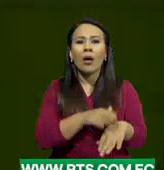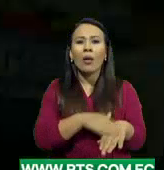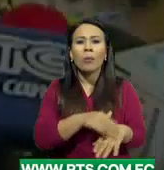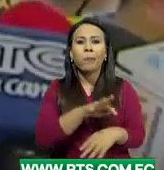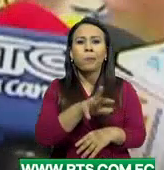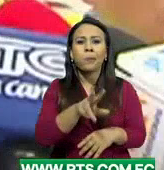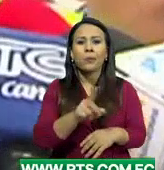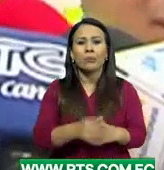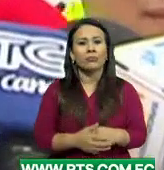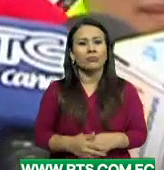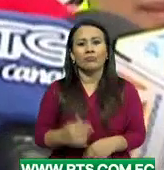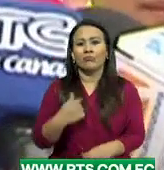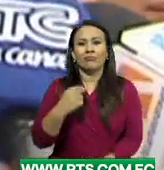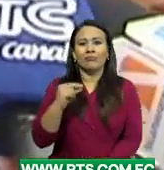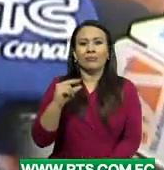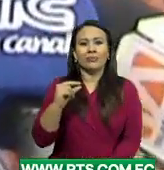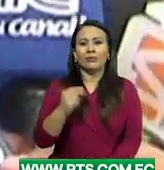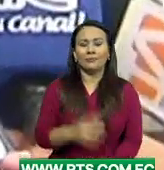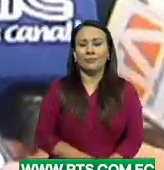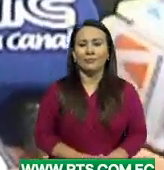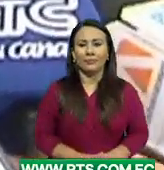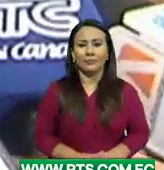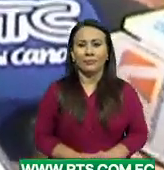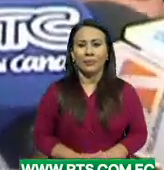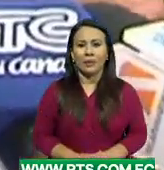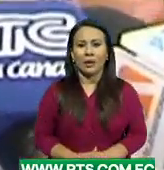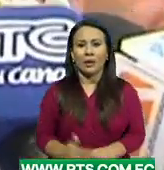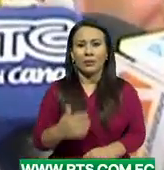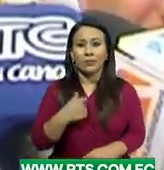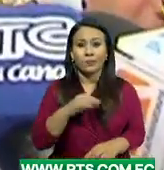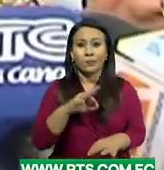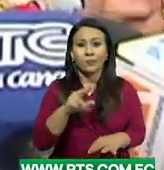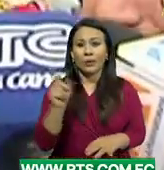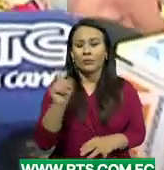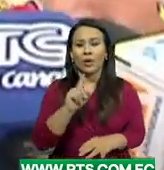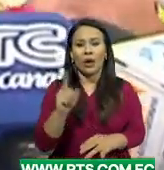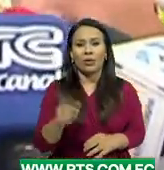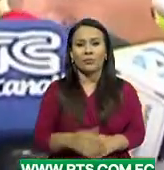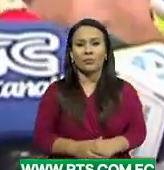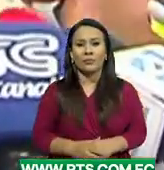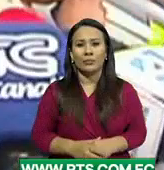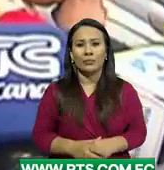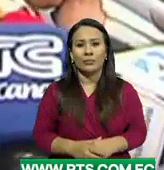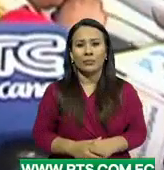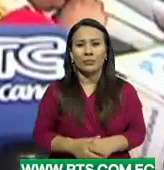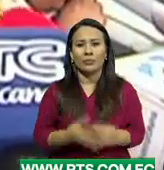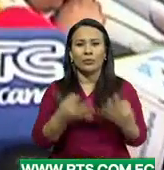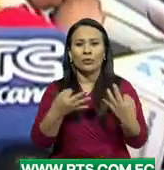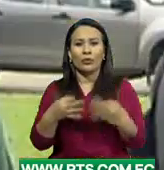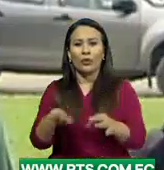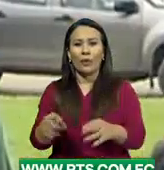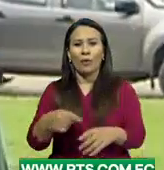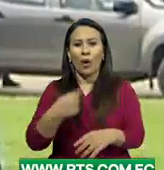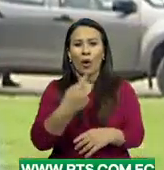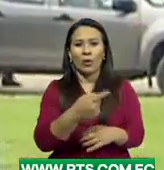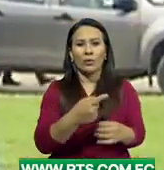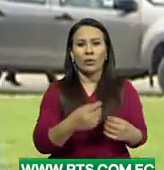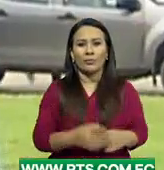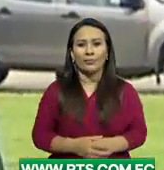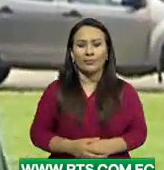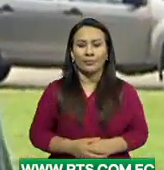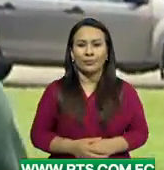robo. No se trataría de un delito de robo, sino la motivación sería otra. No